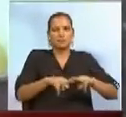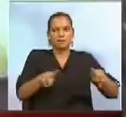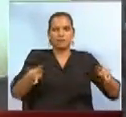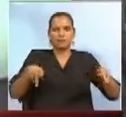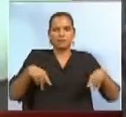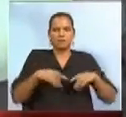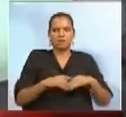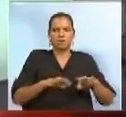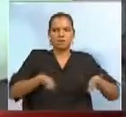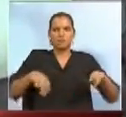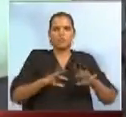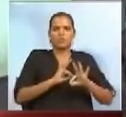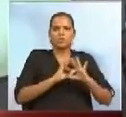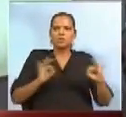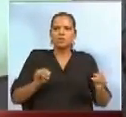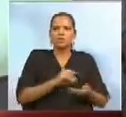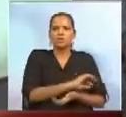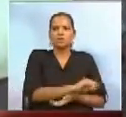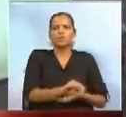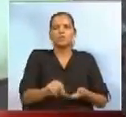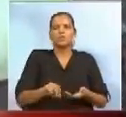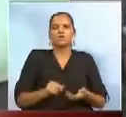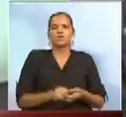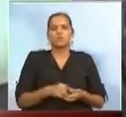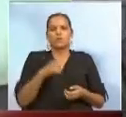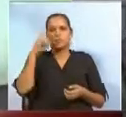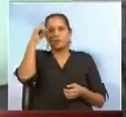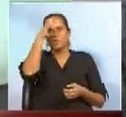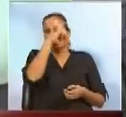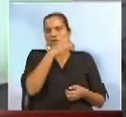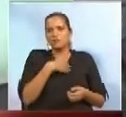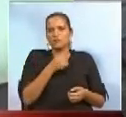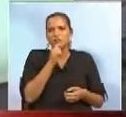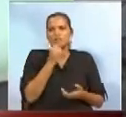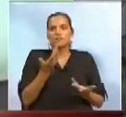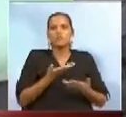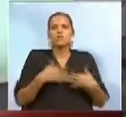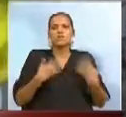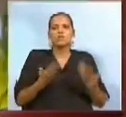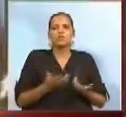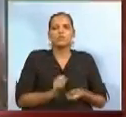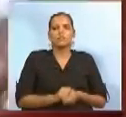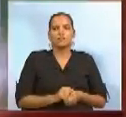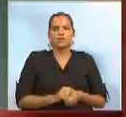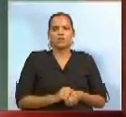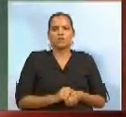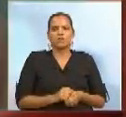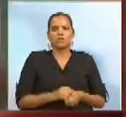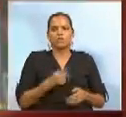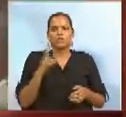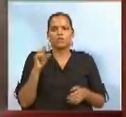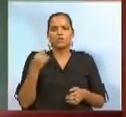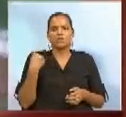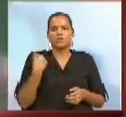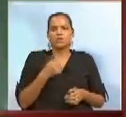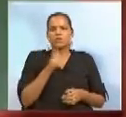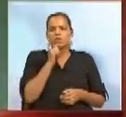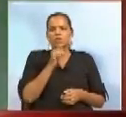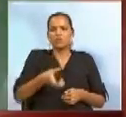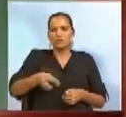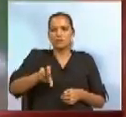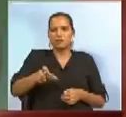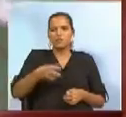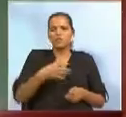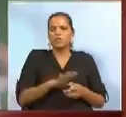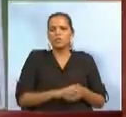pueblo. Limpiar el lodo, sacar, que es lo más duro. Y no hay ni agua para poder limpiar el lodo. Y para rematar, no tengo ni agua en las llaves